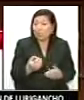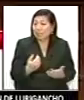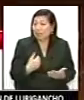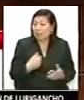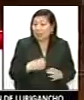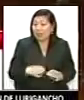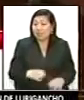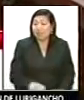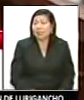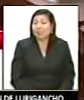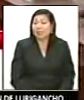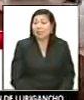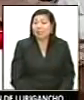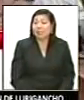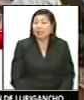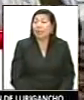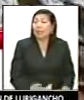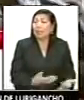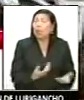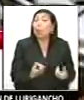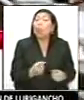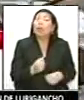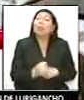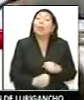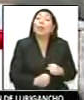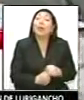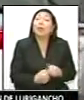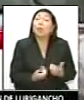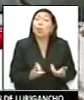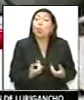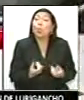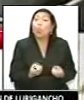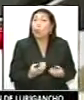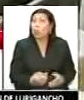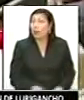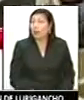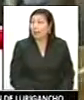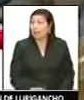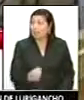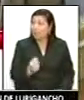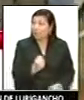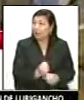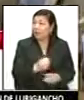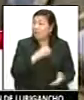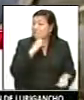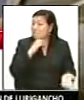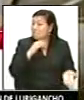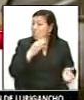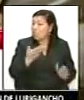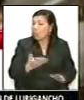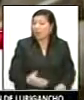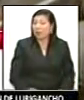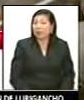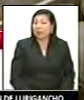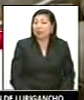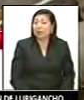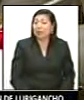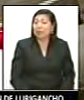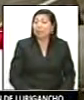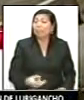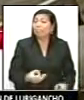ganando? Sí, hay que esperar cuántos años de repente, cuántos trabajadores han fallecido en un proceso de